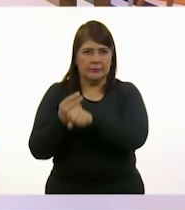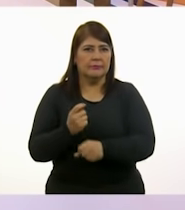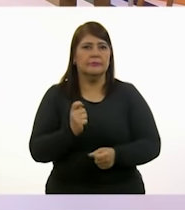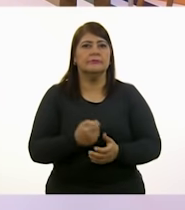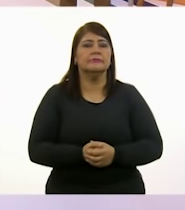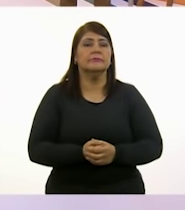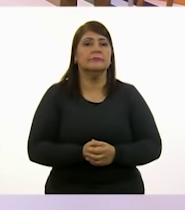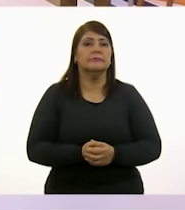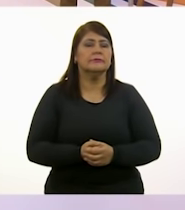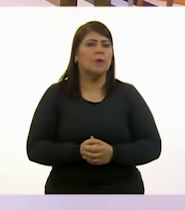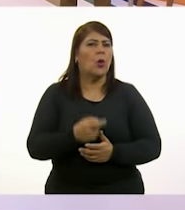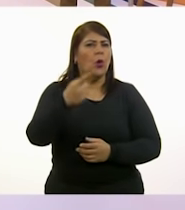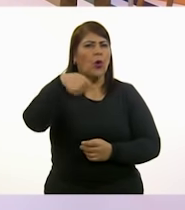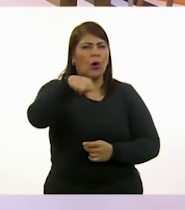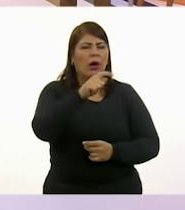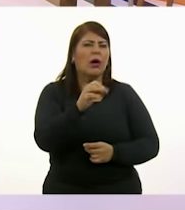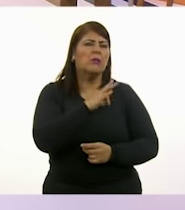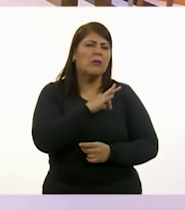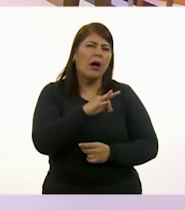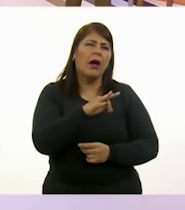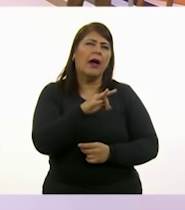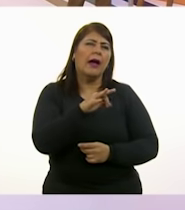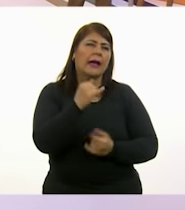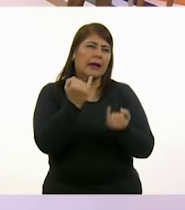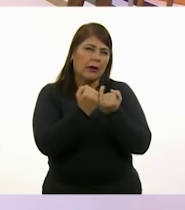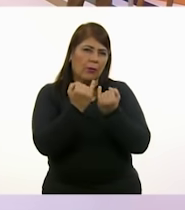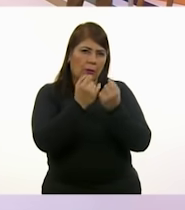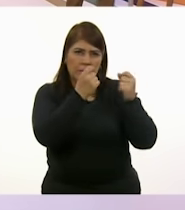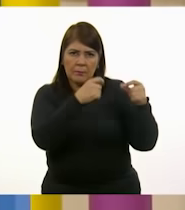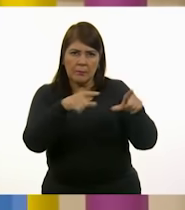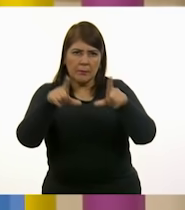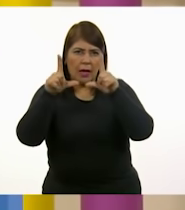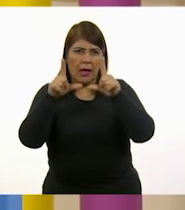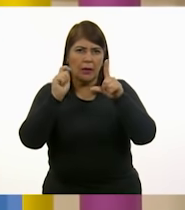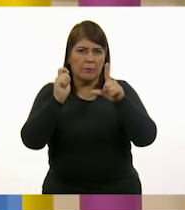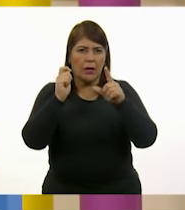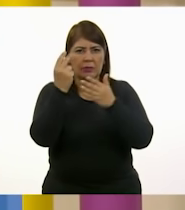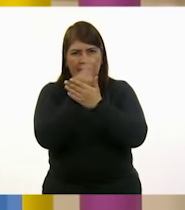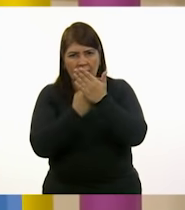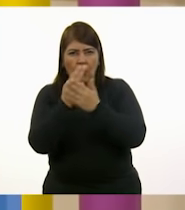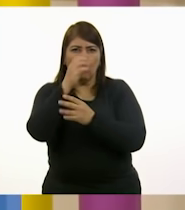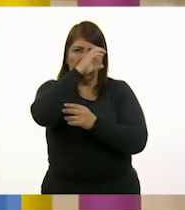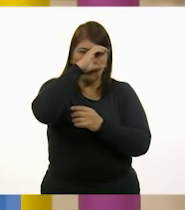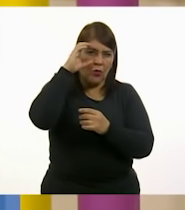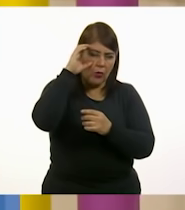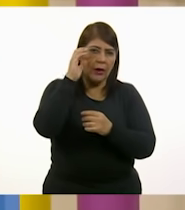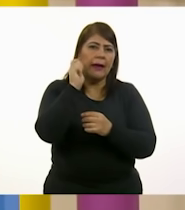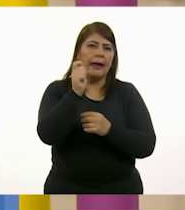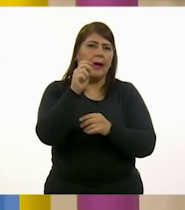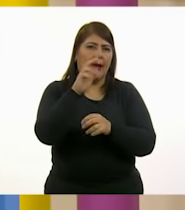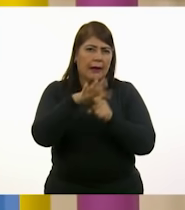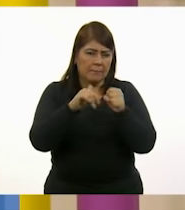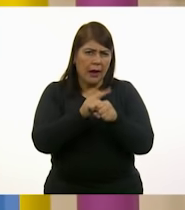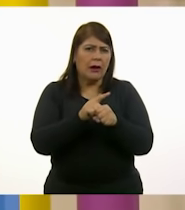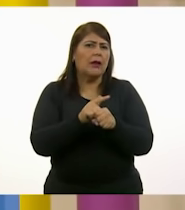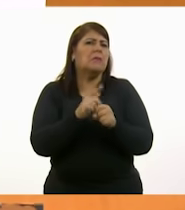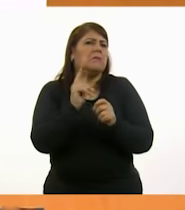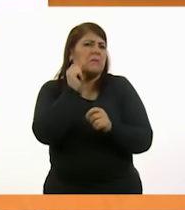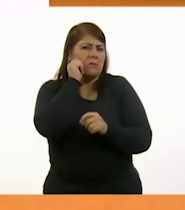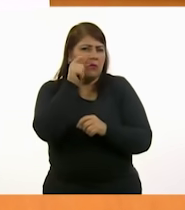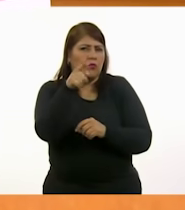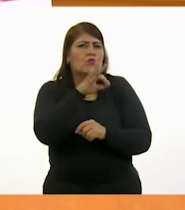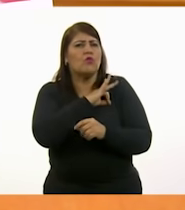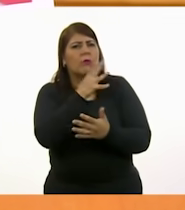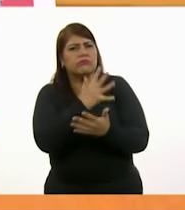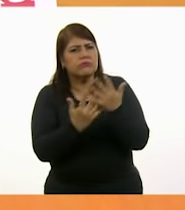Ustedes pueden tomar algunas imágenes como las que está poniendo Pepe O pueden dibujarlas El dibujo también es muy bueno